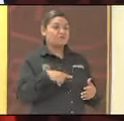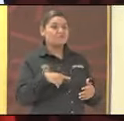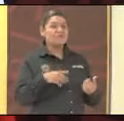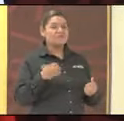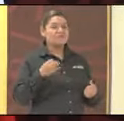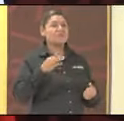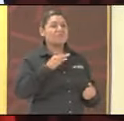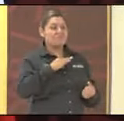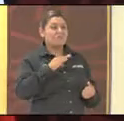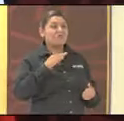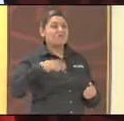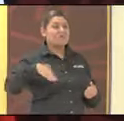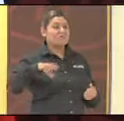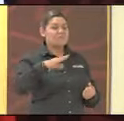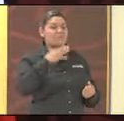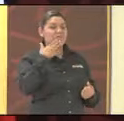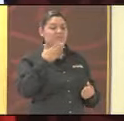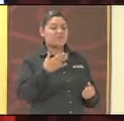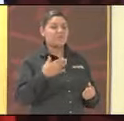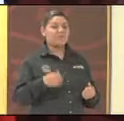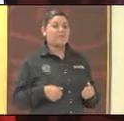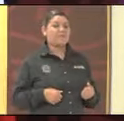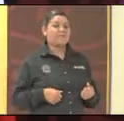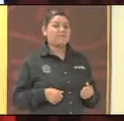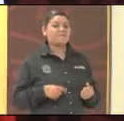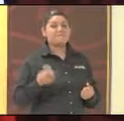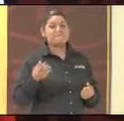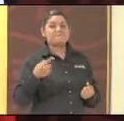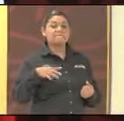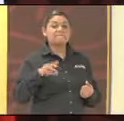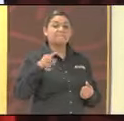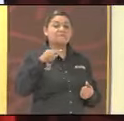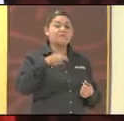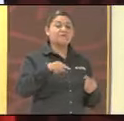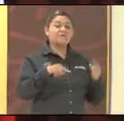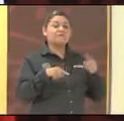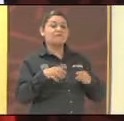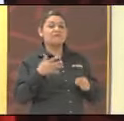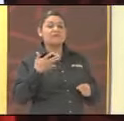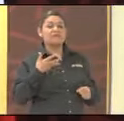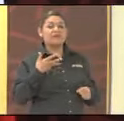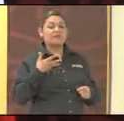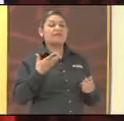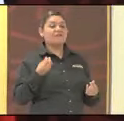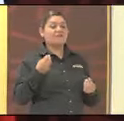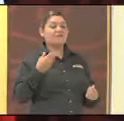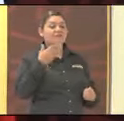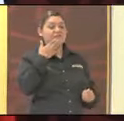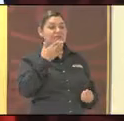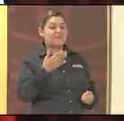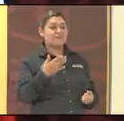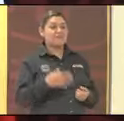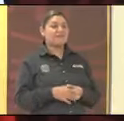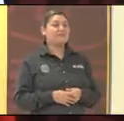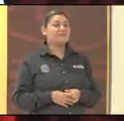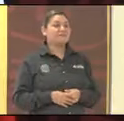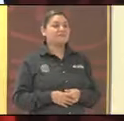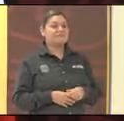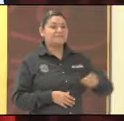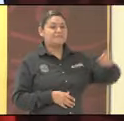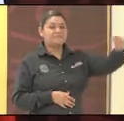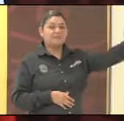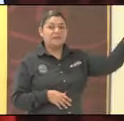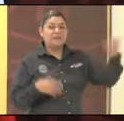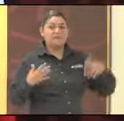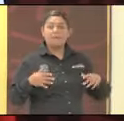que la pasaron muy bien. Y uno que otro colado que estábamos ahí, pues también la pasamos bien. Y luego de repente